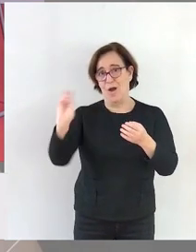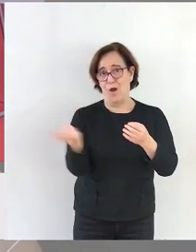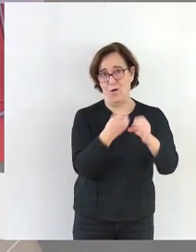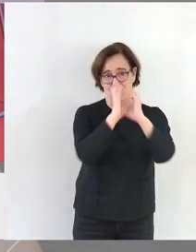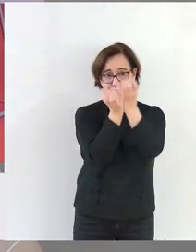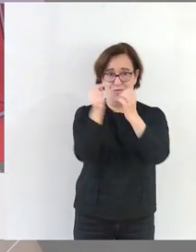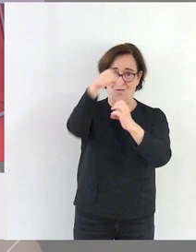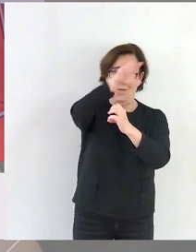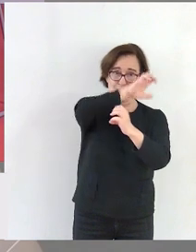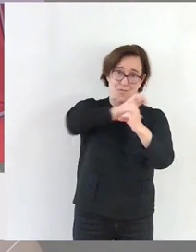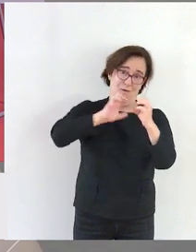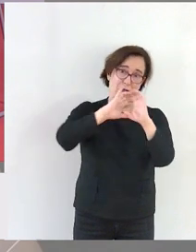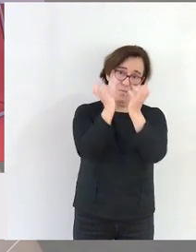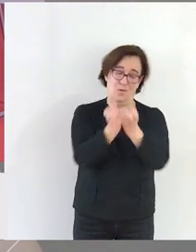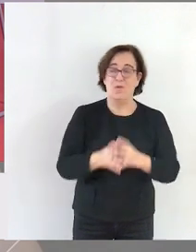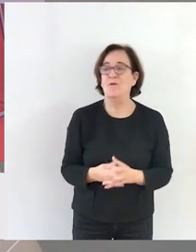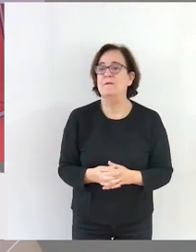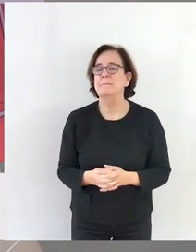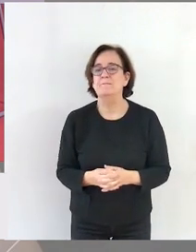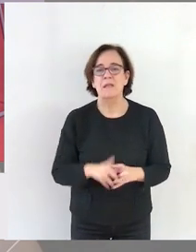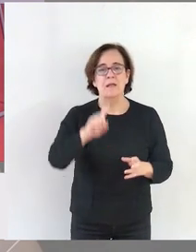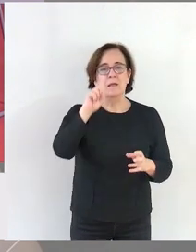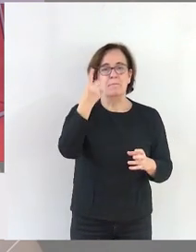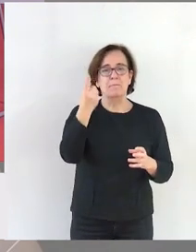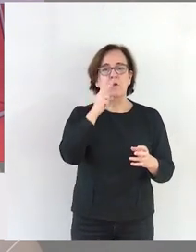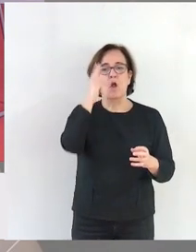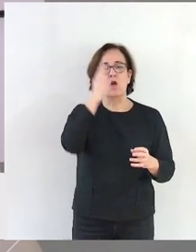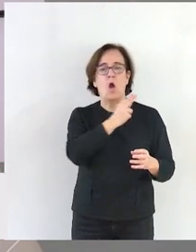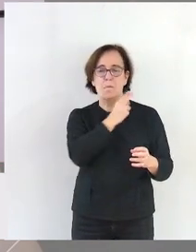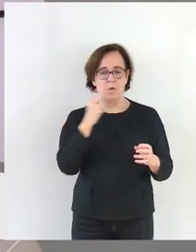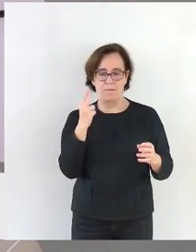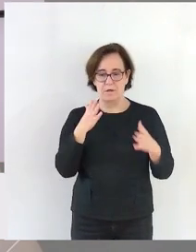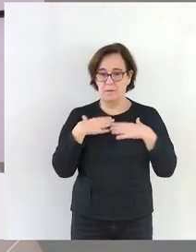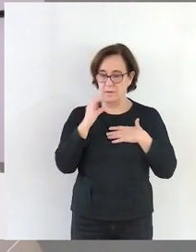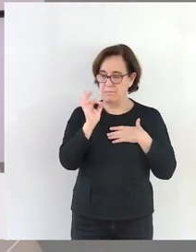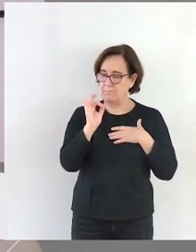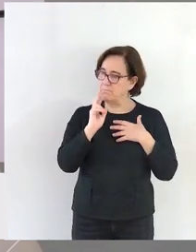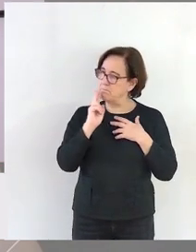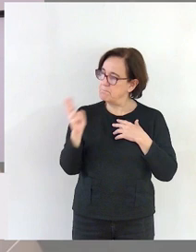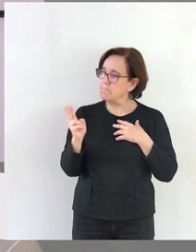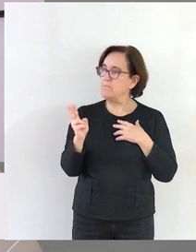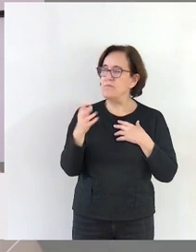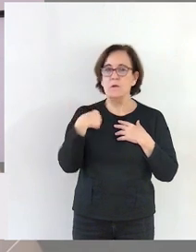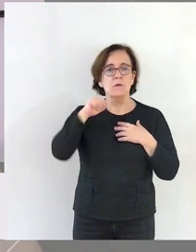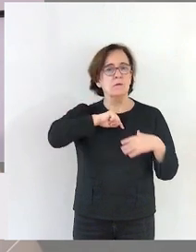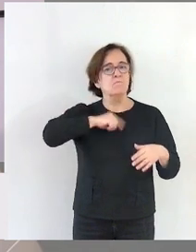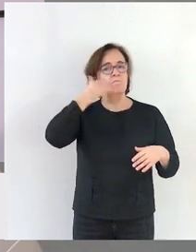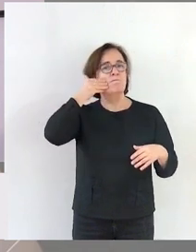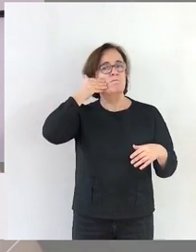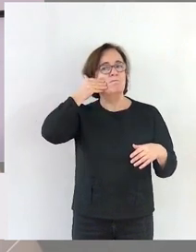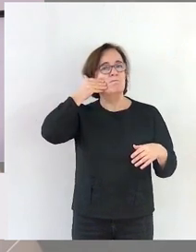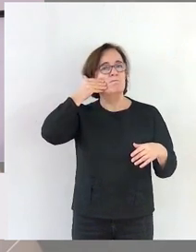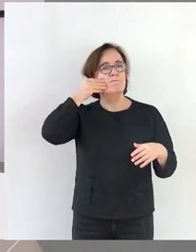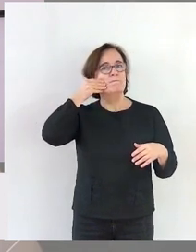mundo Bueno pues el el lo primero es es con el compromiso yo la verdad es que me siento orgulloso con